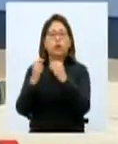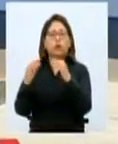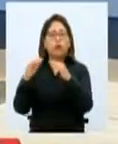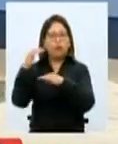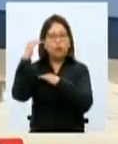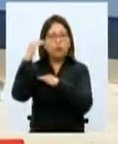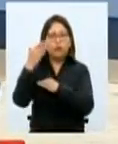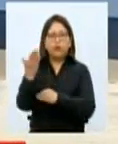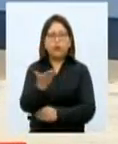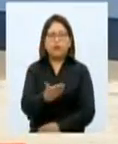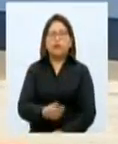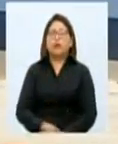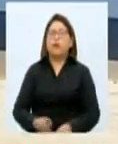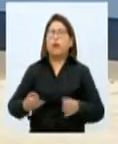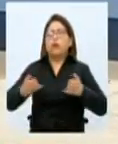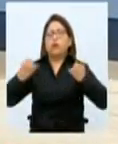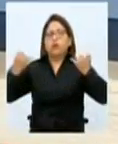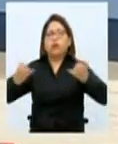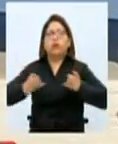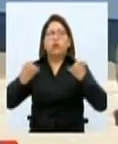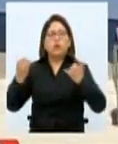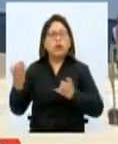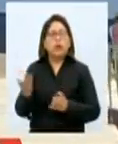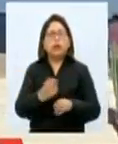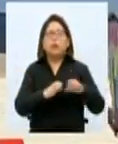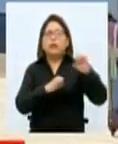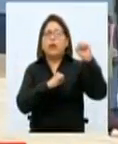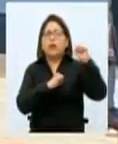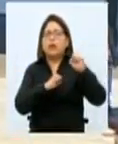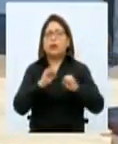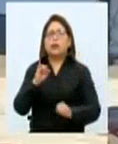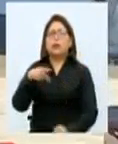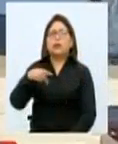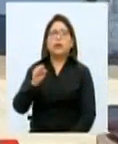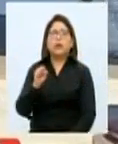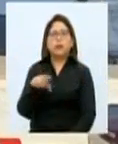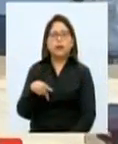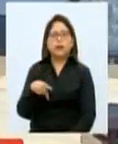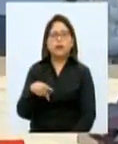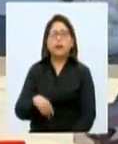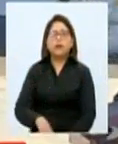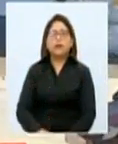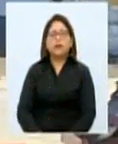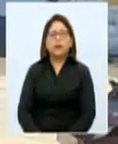Cruz. A las juventudes del instrumento político del MAS y PSP.